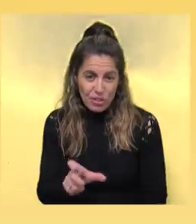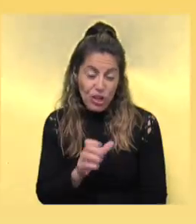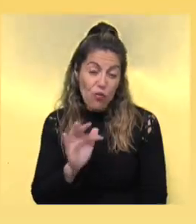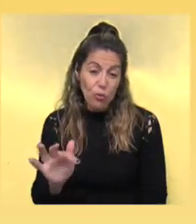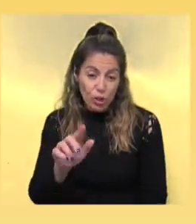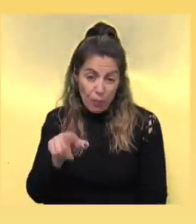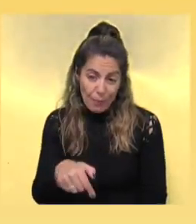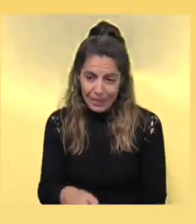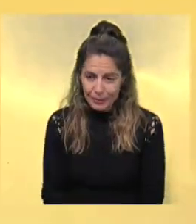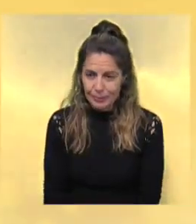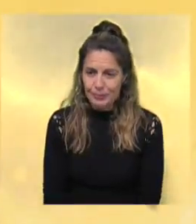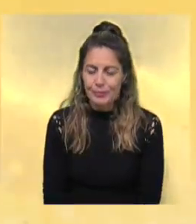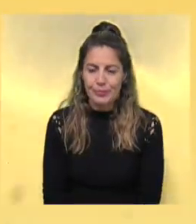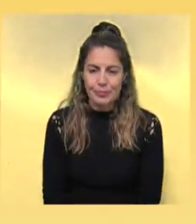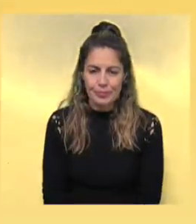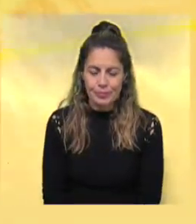venir.